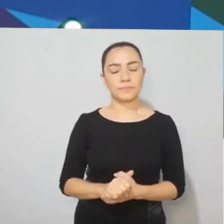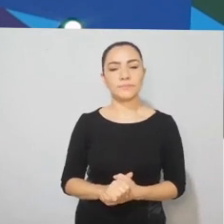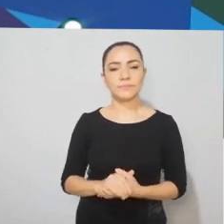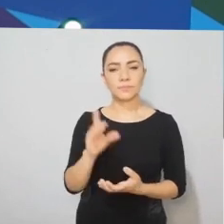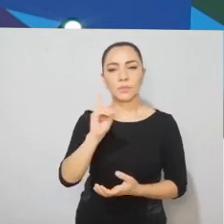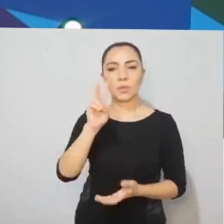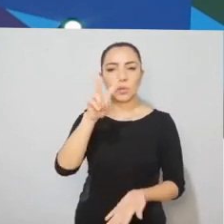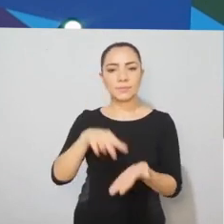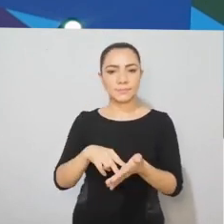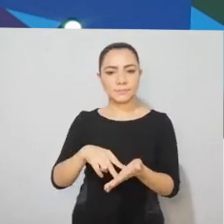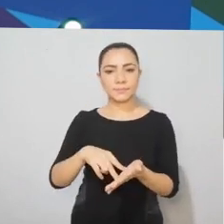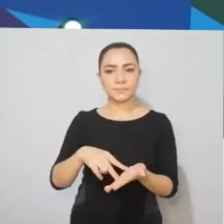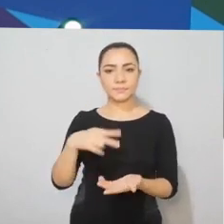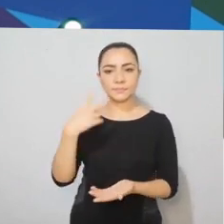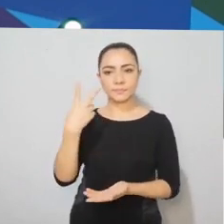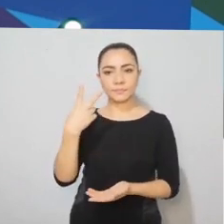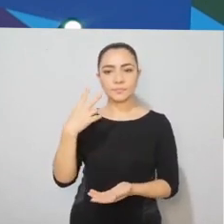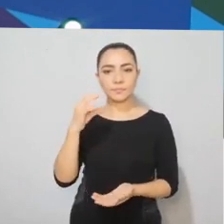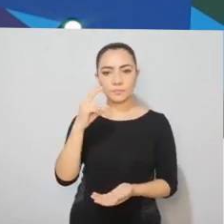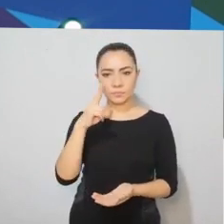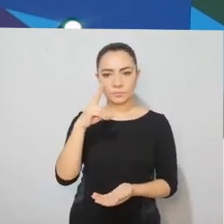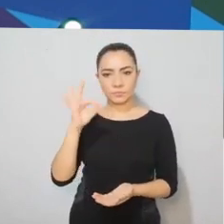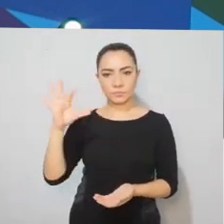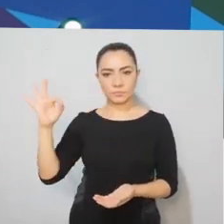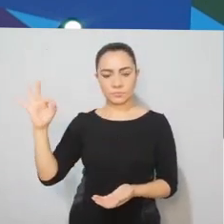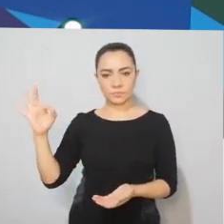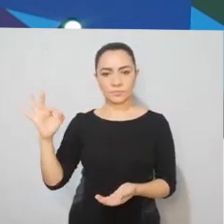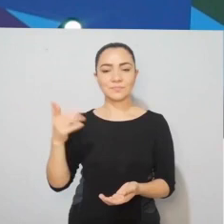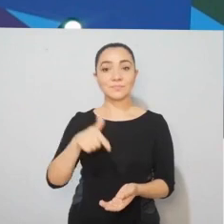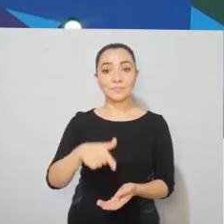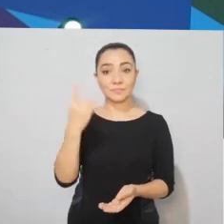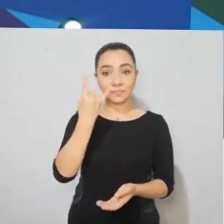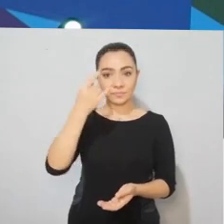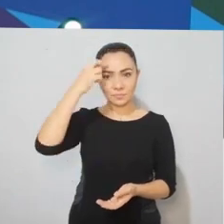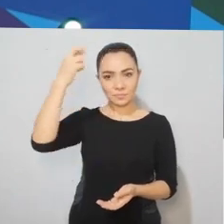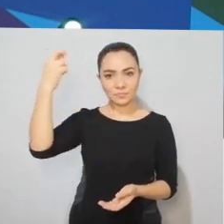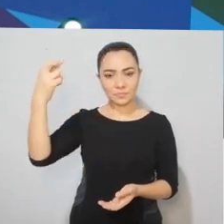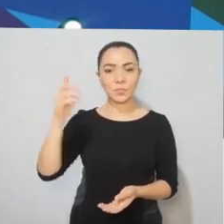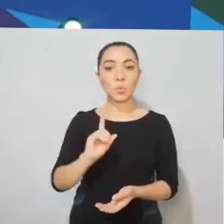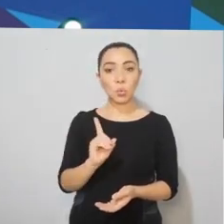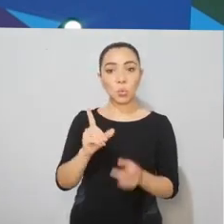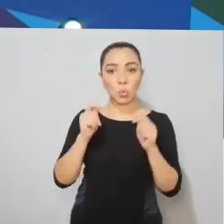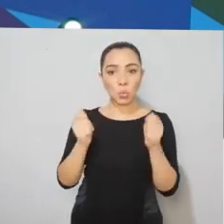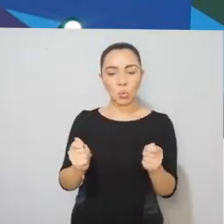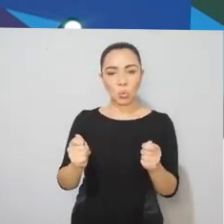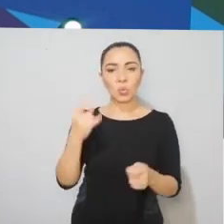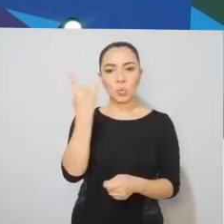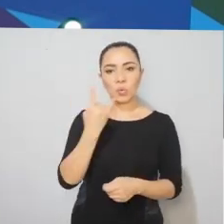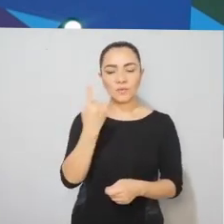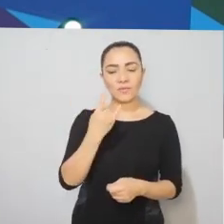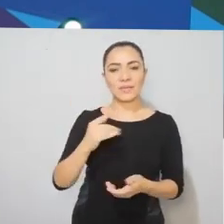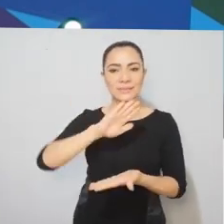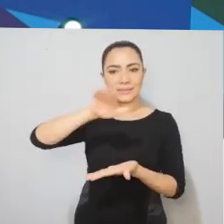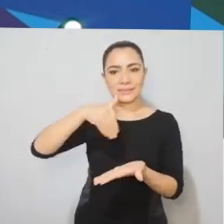Es licenciado en psicología, grado académico que obtuvo en la Universidad Central de las